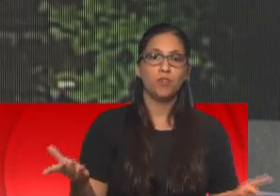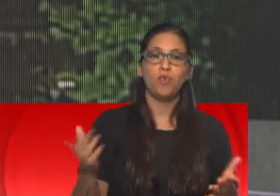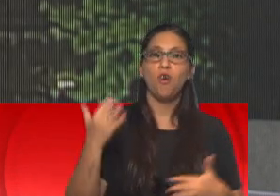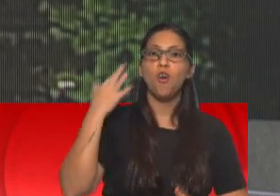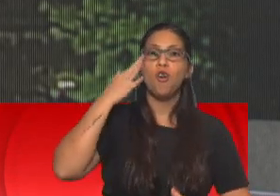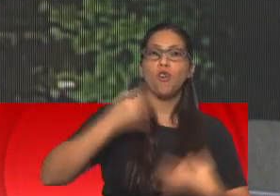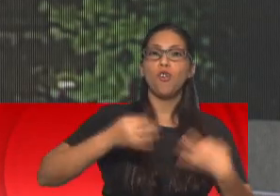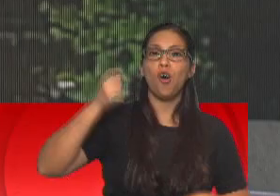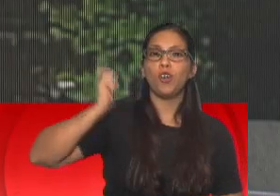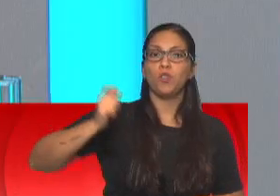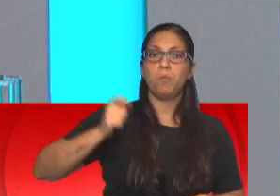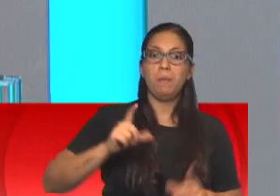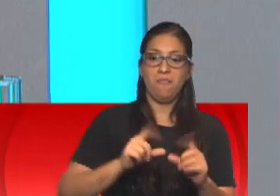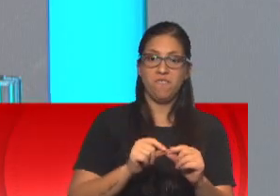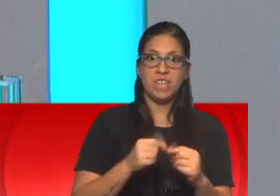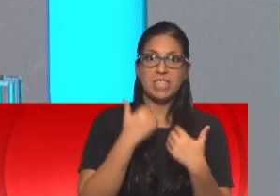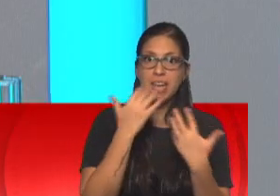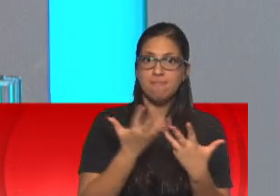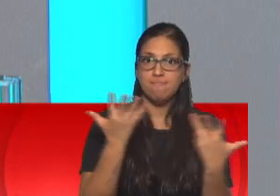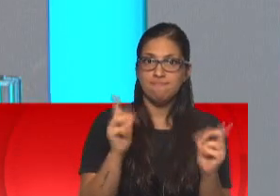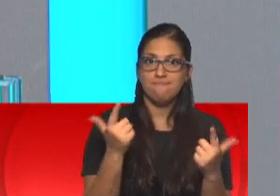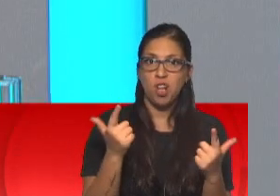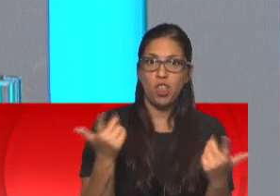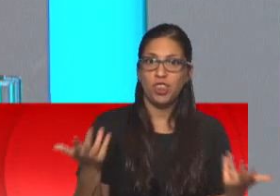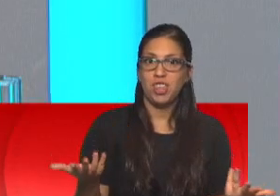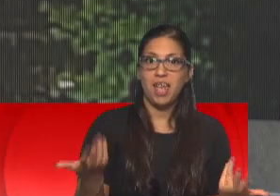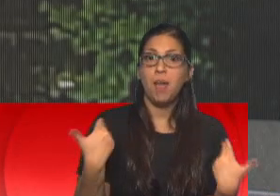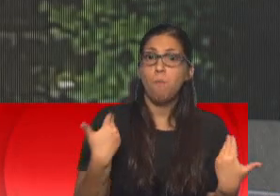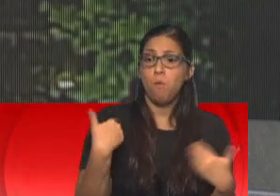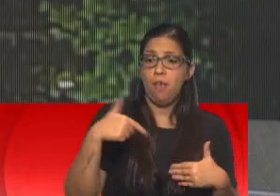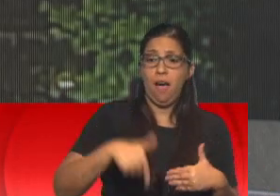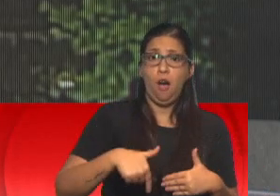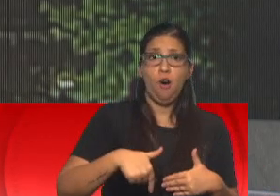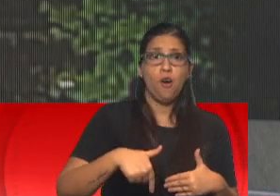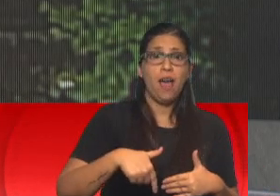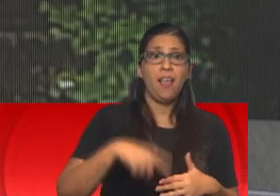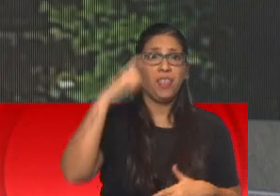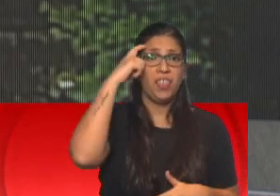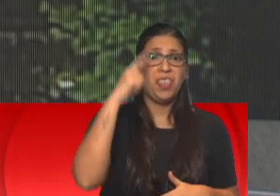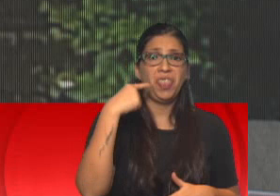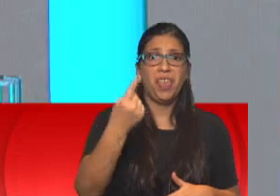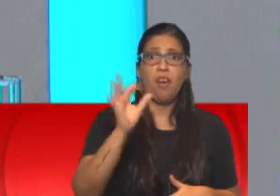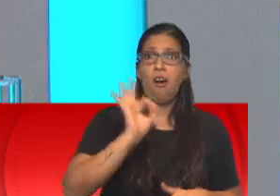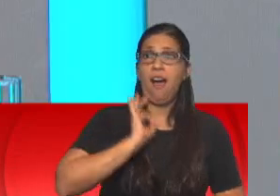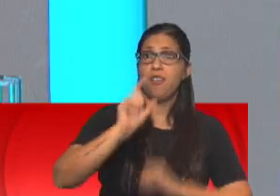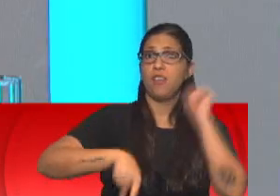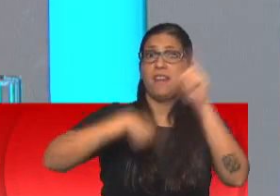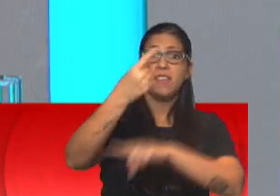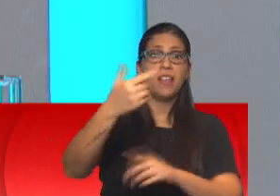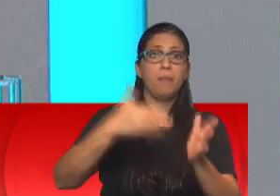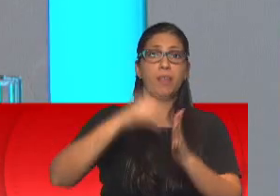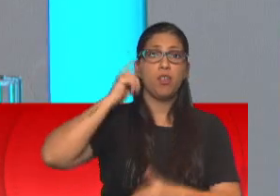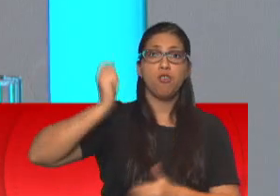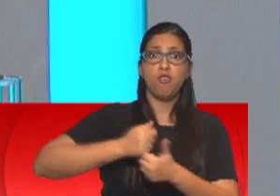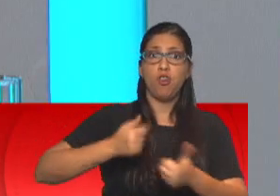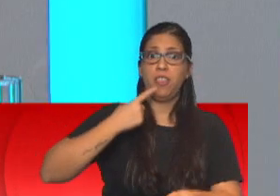Justicia no tiene plazos. No tiene plazos. No sabe de plazos. Lo cual esto puede suceder dentro de 10 días o el año que viene o Mirá, cuando la Corte lo decida, te voy a poner